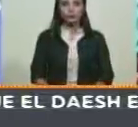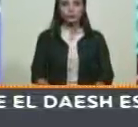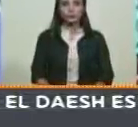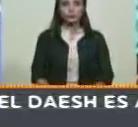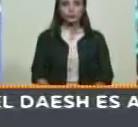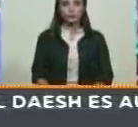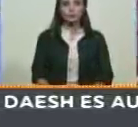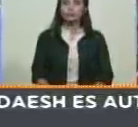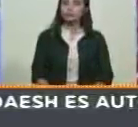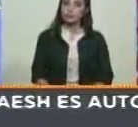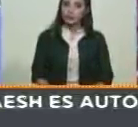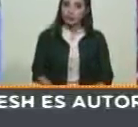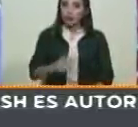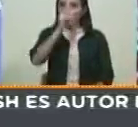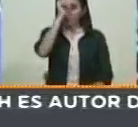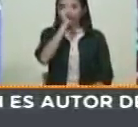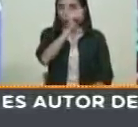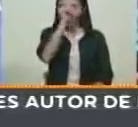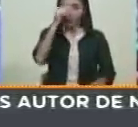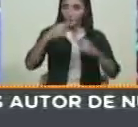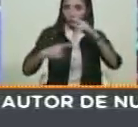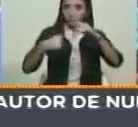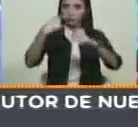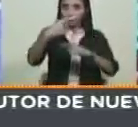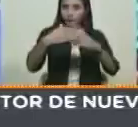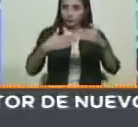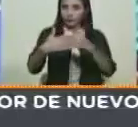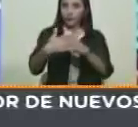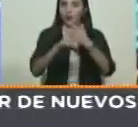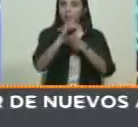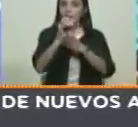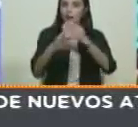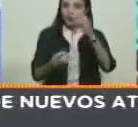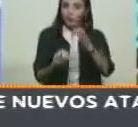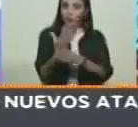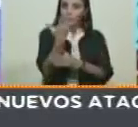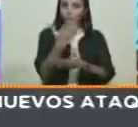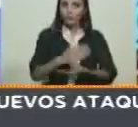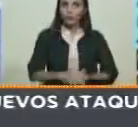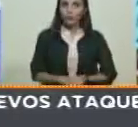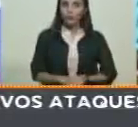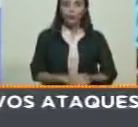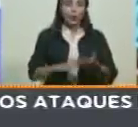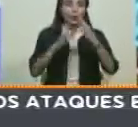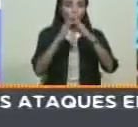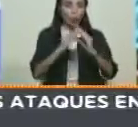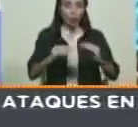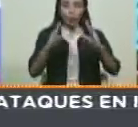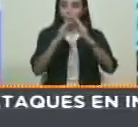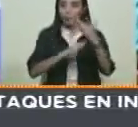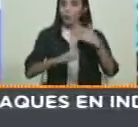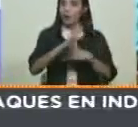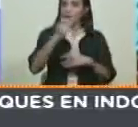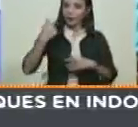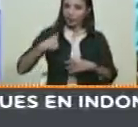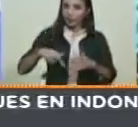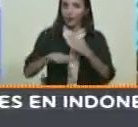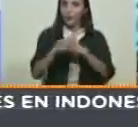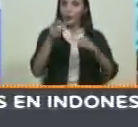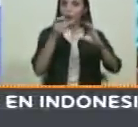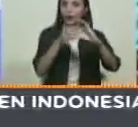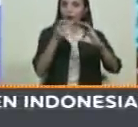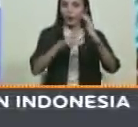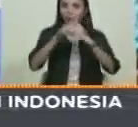el próximo domingo 20 de mayo todos los que tenemos el carné del psoe